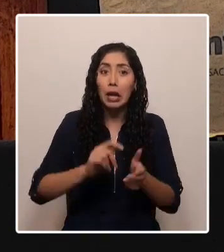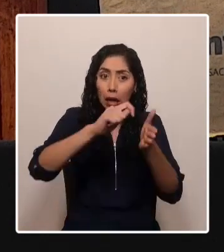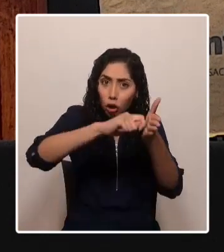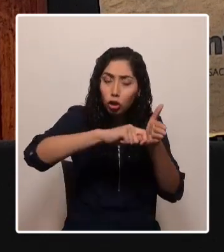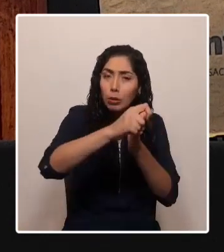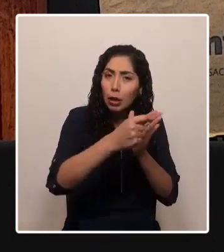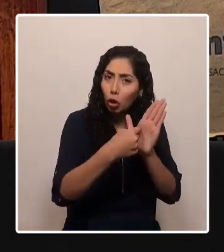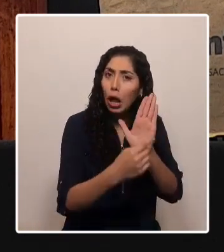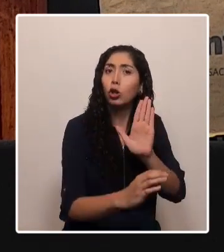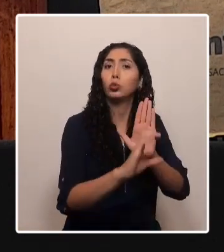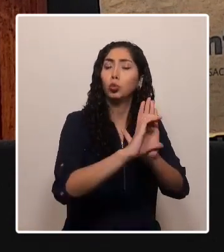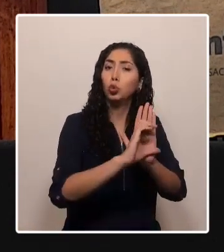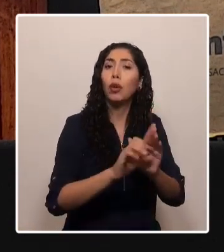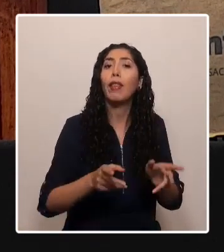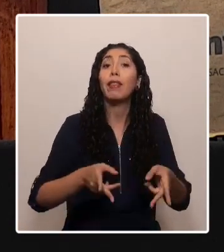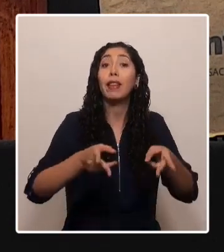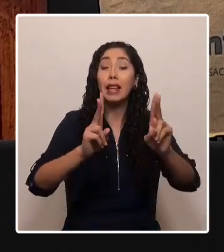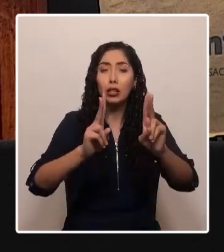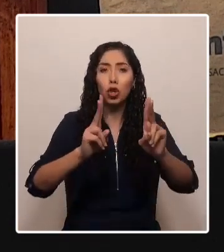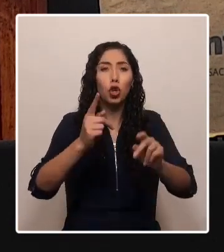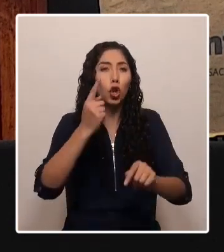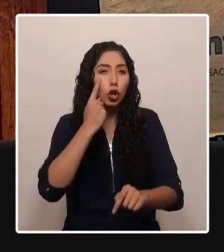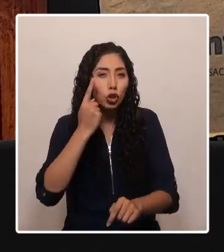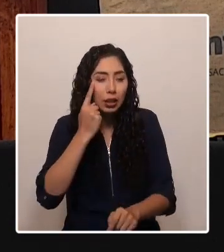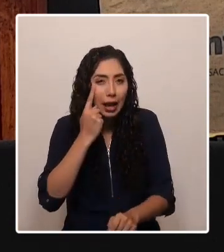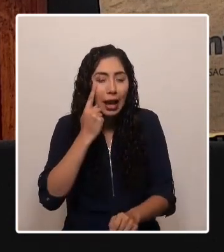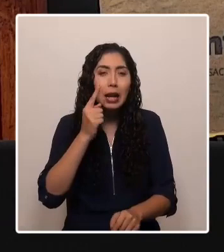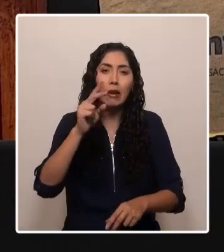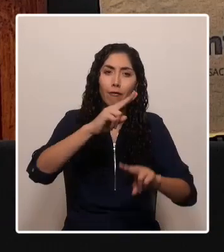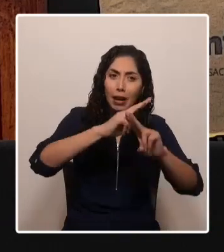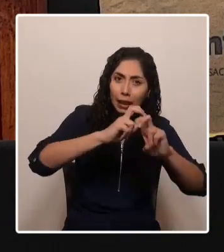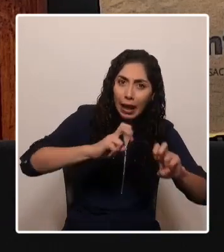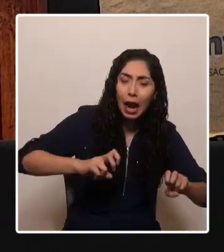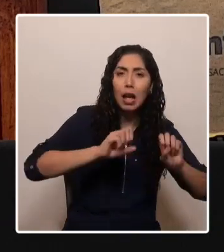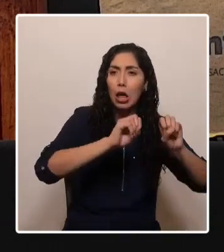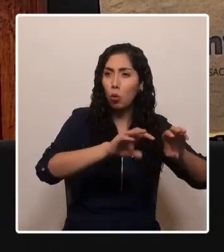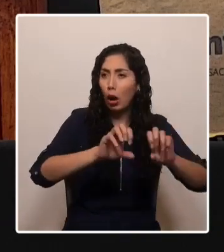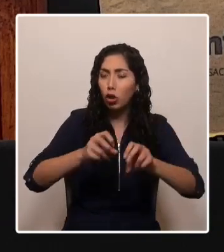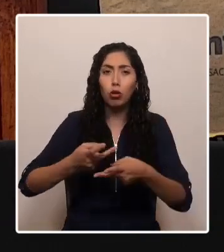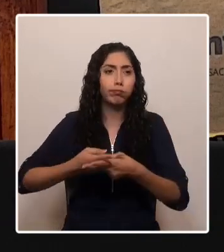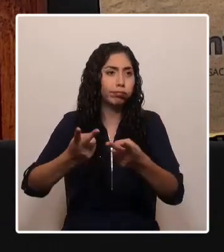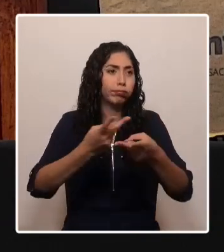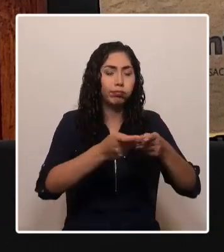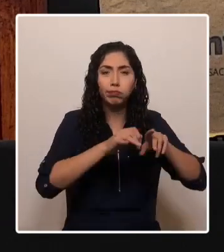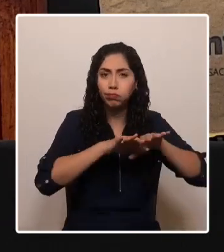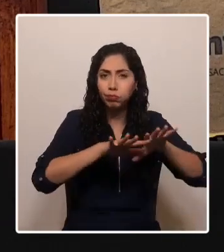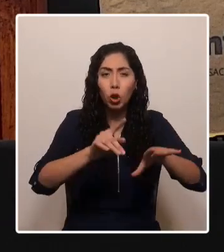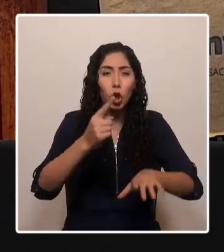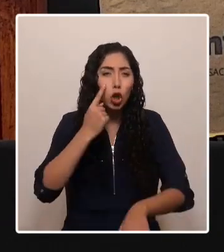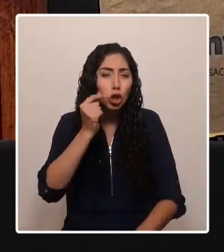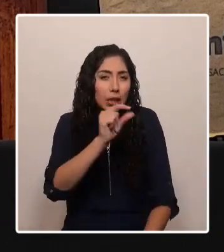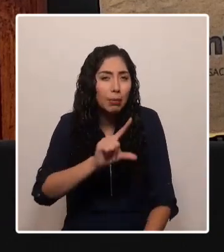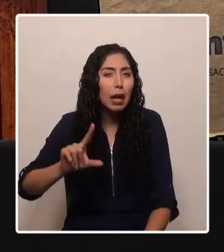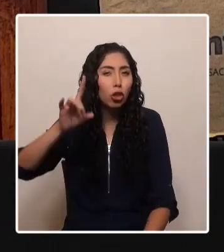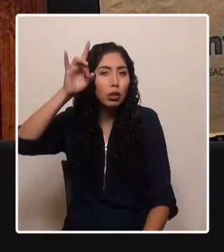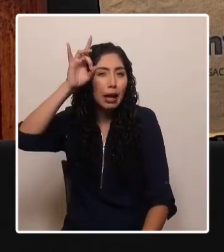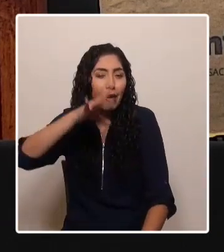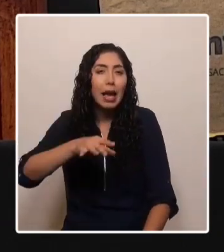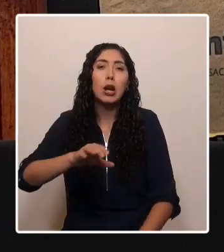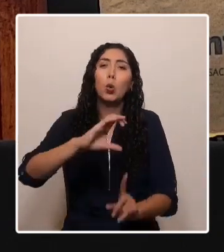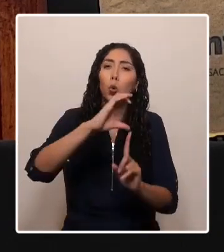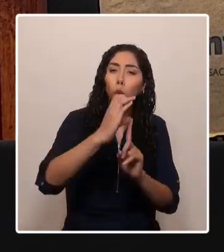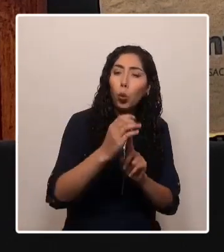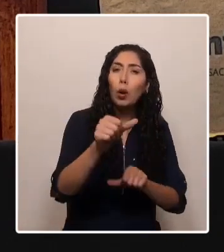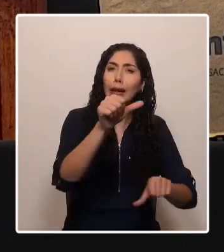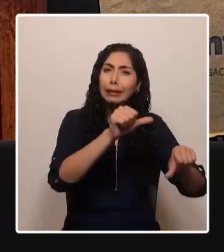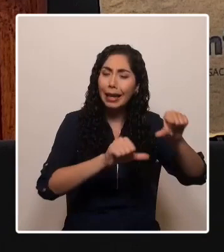constitucional de los derechos que implica conocer, investigar, difundir, educar, heredar conocimientos y saberes, culturas, ciencias y tecnologías, artes y patrimonios,